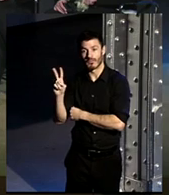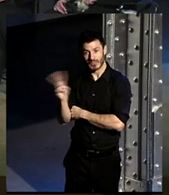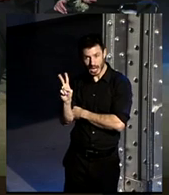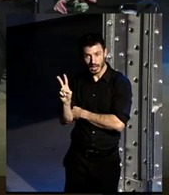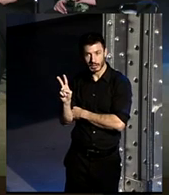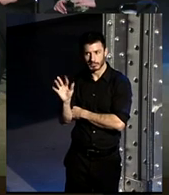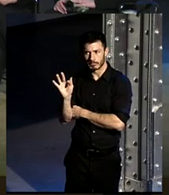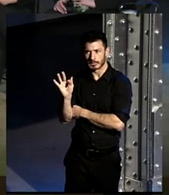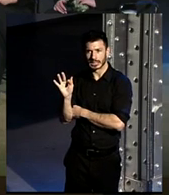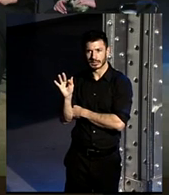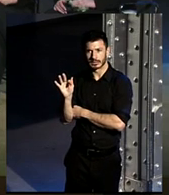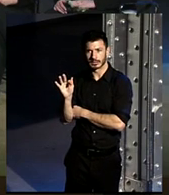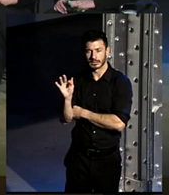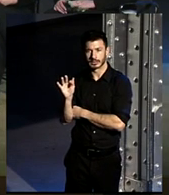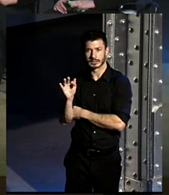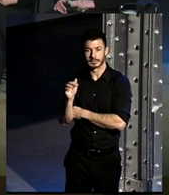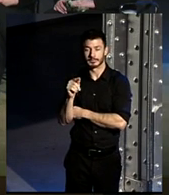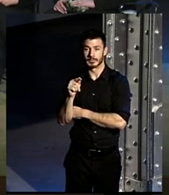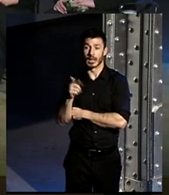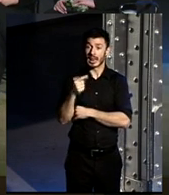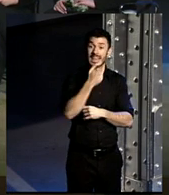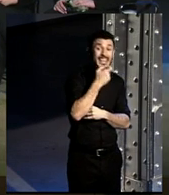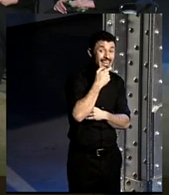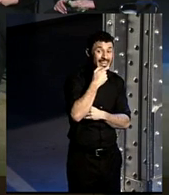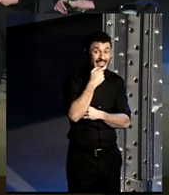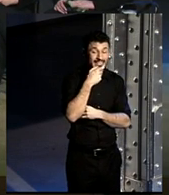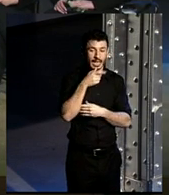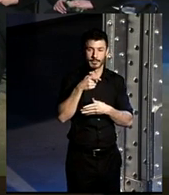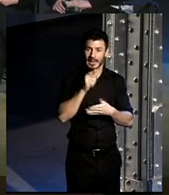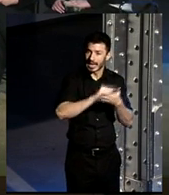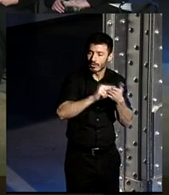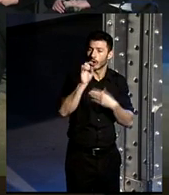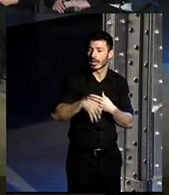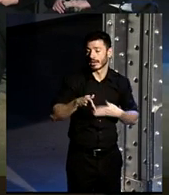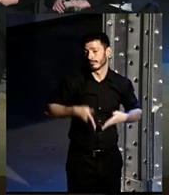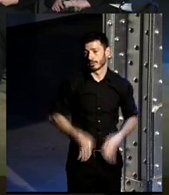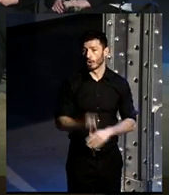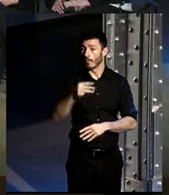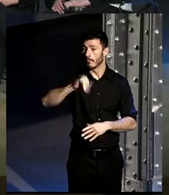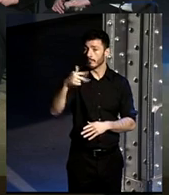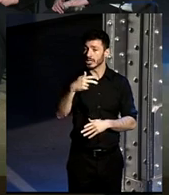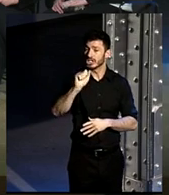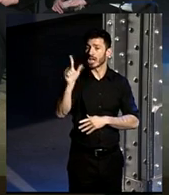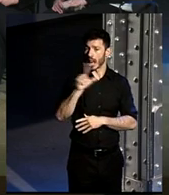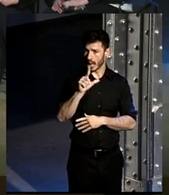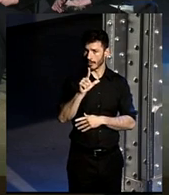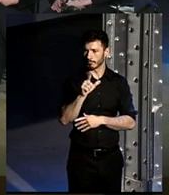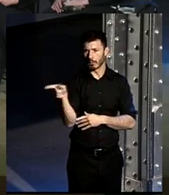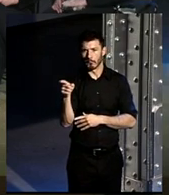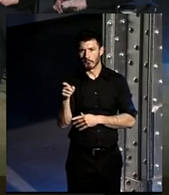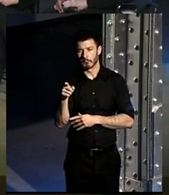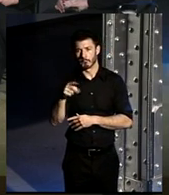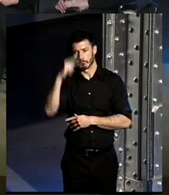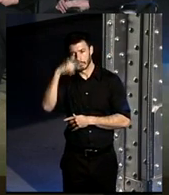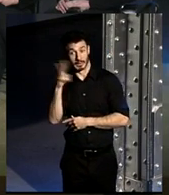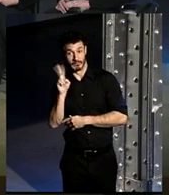La inglesa la escribió Michel, pero su padre, por cierto, la había leído, le gustaba, había corregido